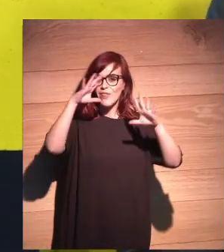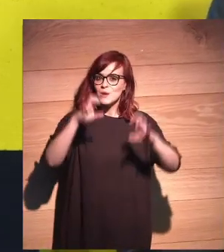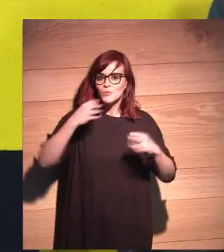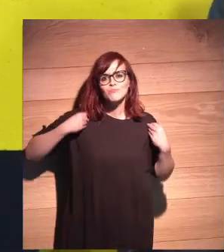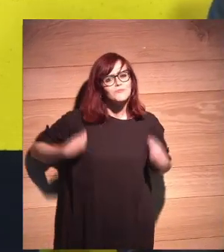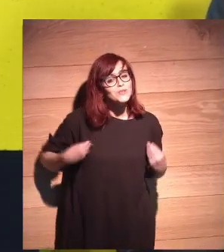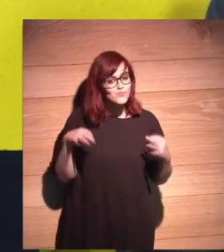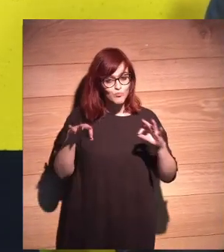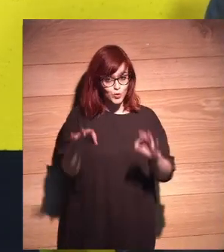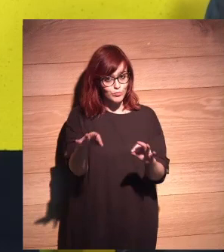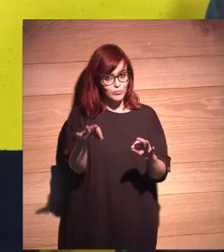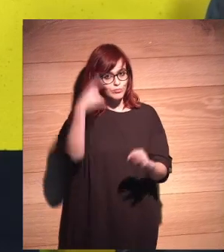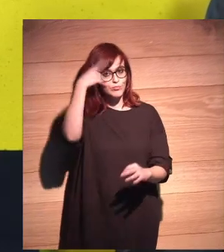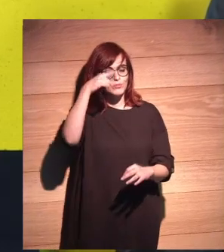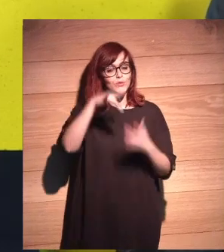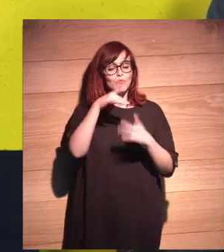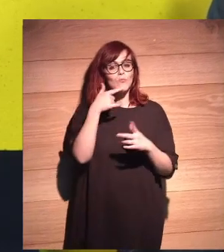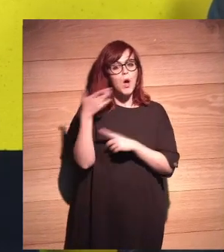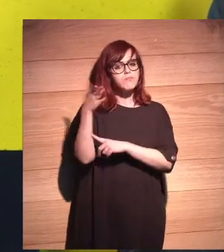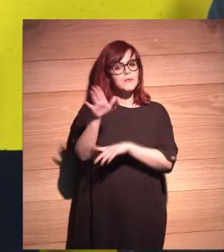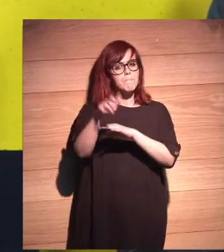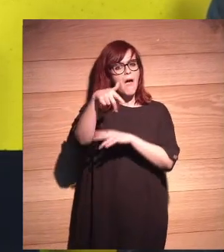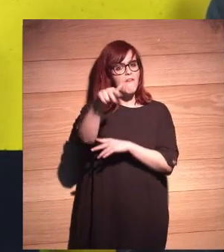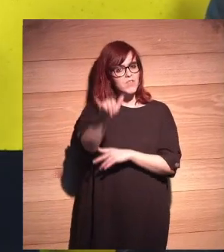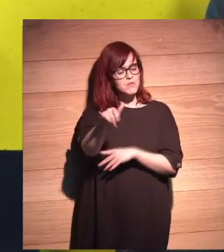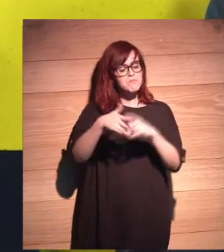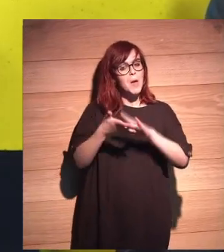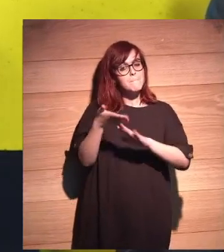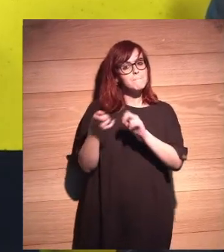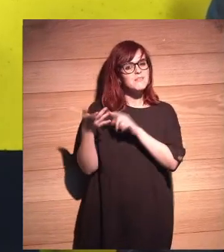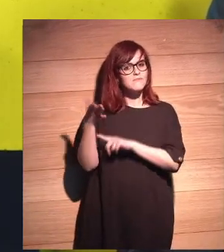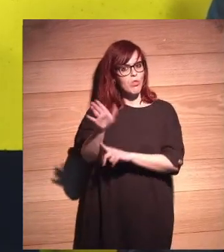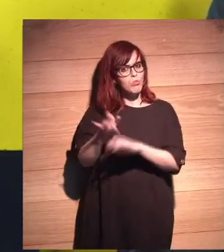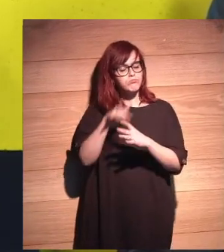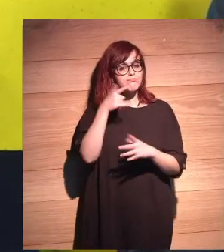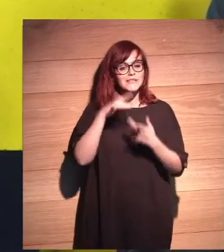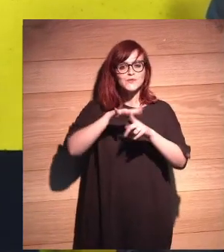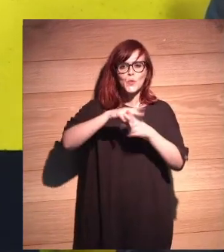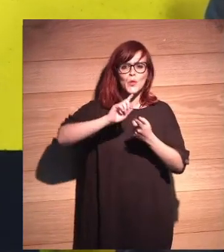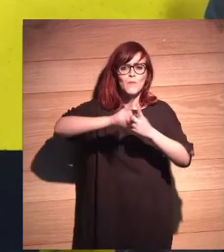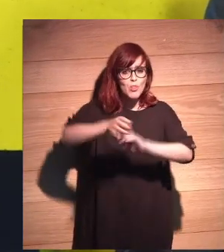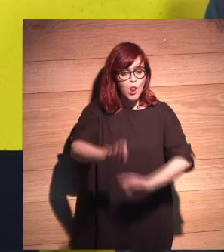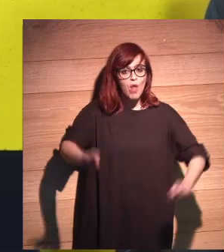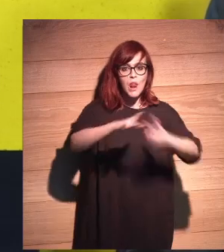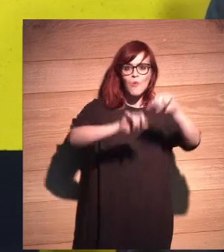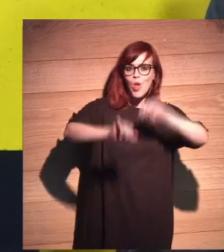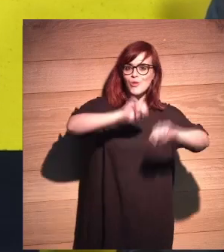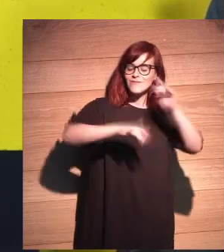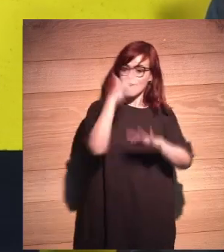mismo. Y cuando oía la magnífica presentación de Mavi, decís, no ha cambiado nada, tenemos mucha ilusión en los